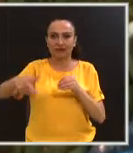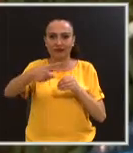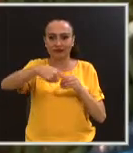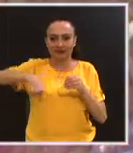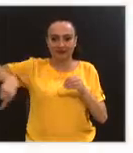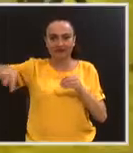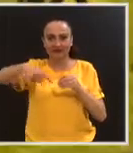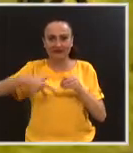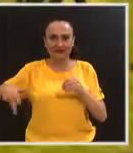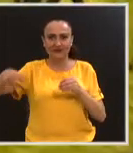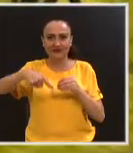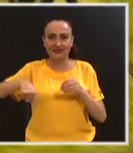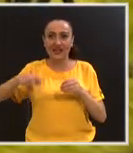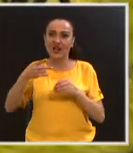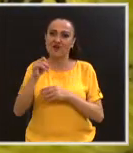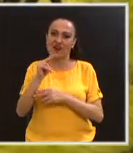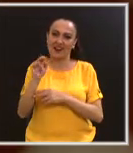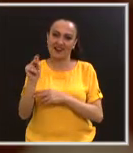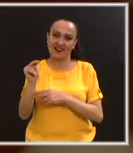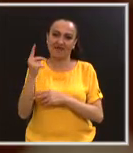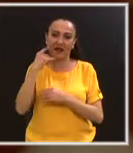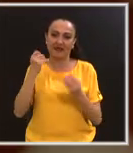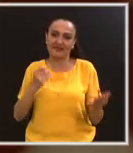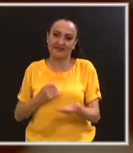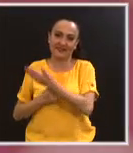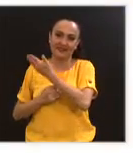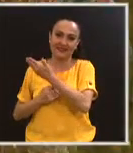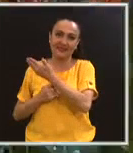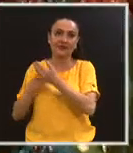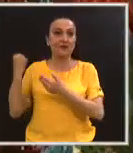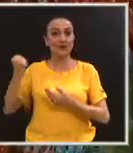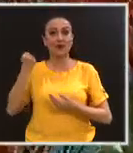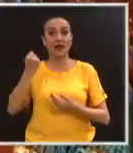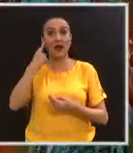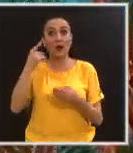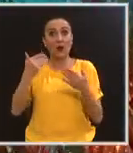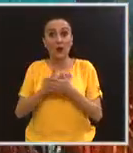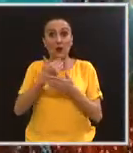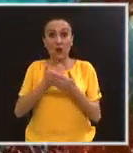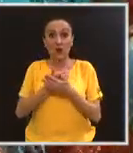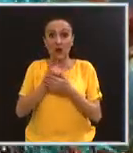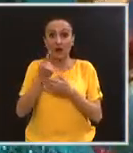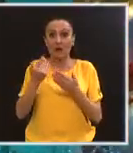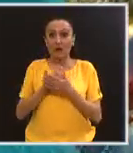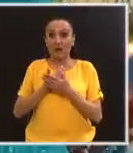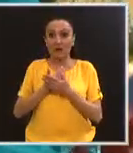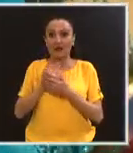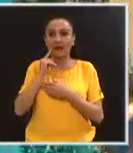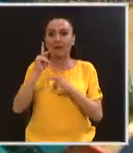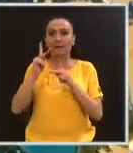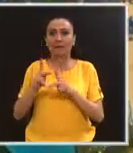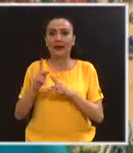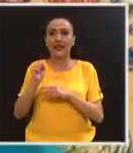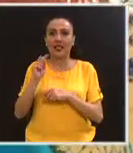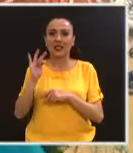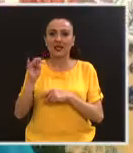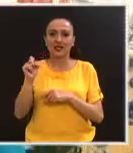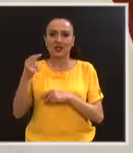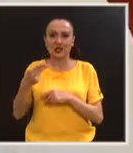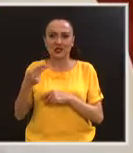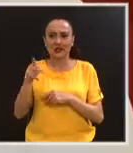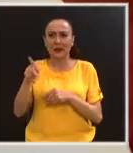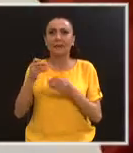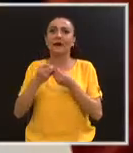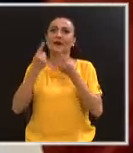tendencia que tenemos es la del Green que viene con más fuerza el año pasado y una novedosa dentro de las infantiles es la del personaje Stitch que